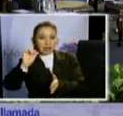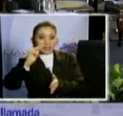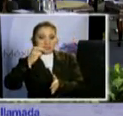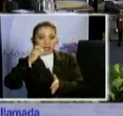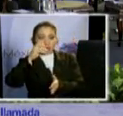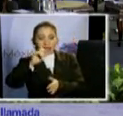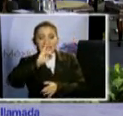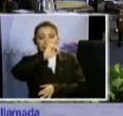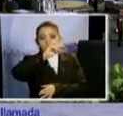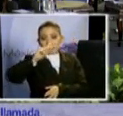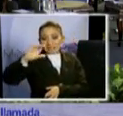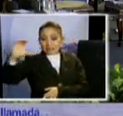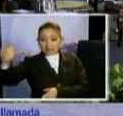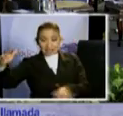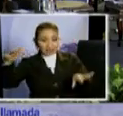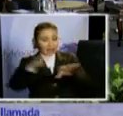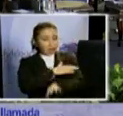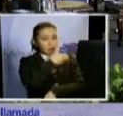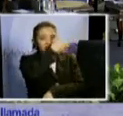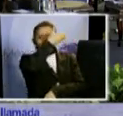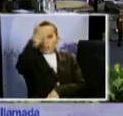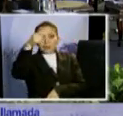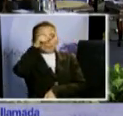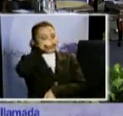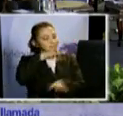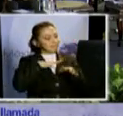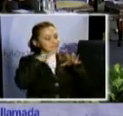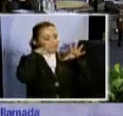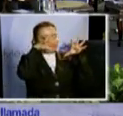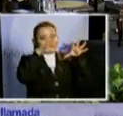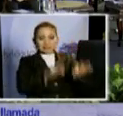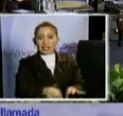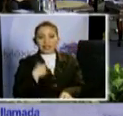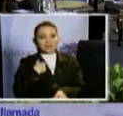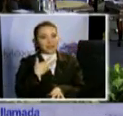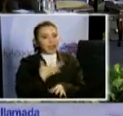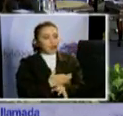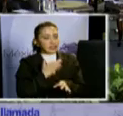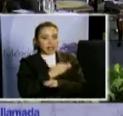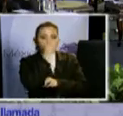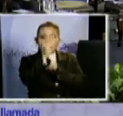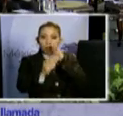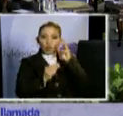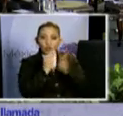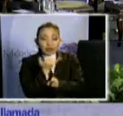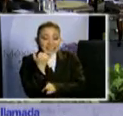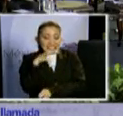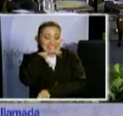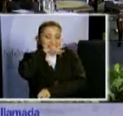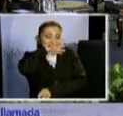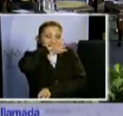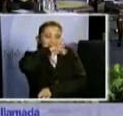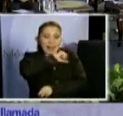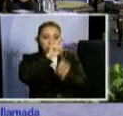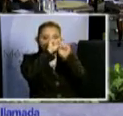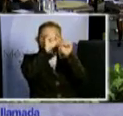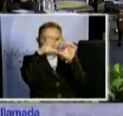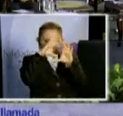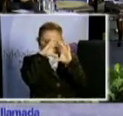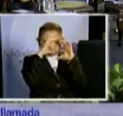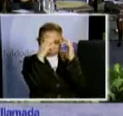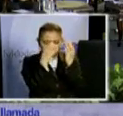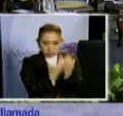el IPCC confirmó que el cambio climático se constata en todo el mundo y que el calentamiento del sistema